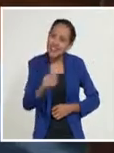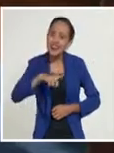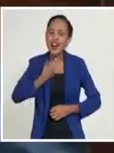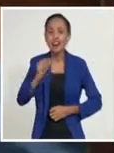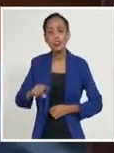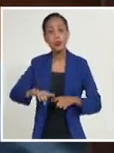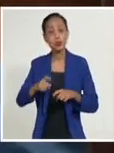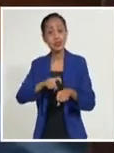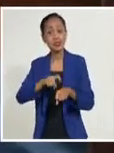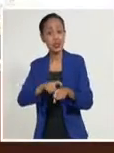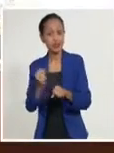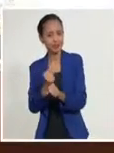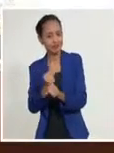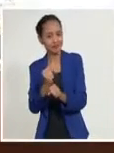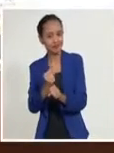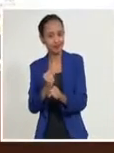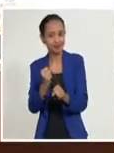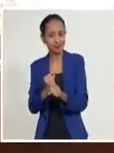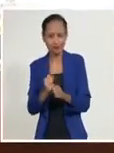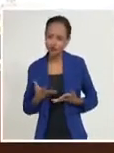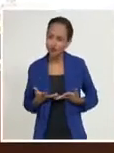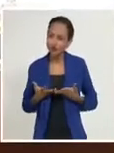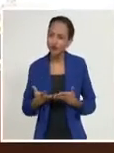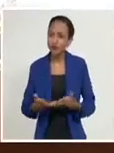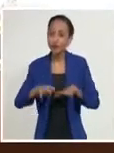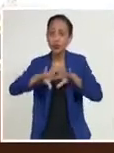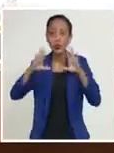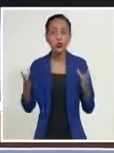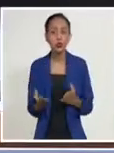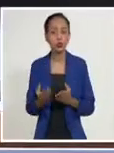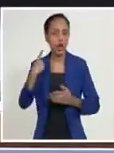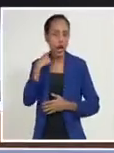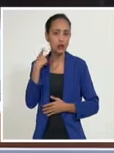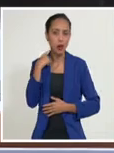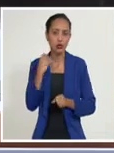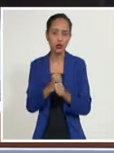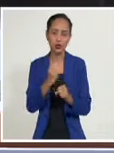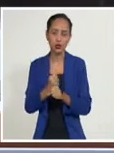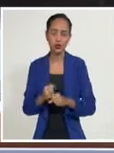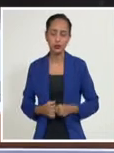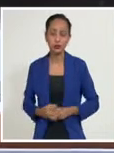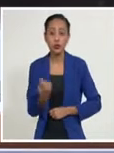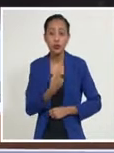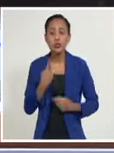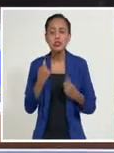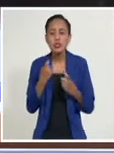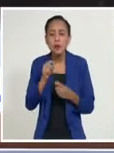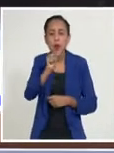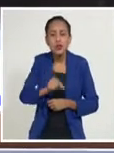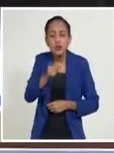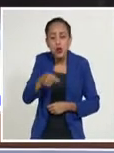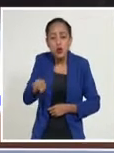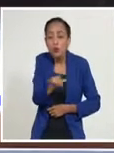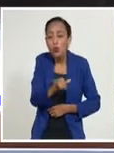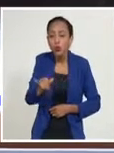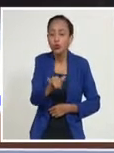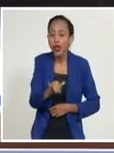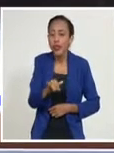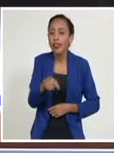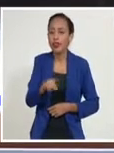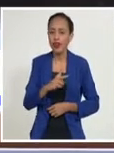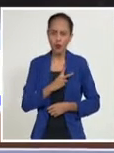por su tiempo el empeño y dedicación de todos estos años necesitamos gente como ustedes que han tenido ese empeño esa